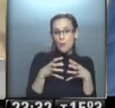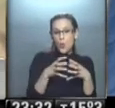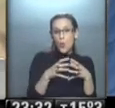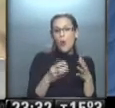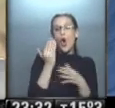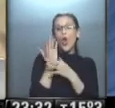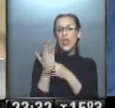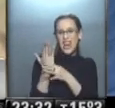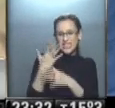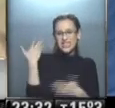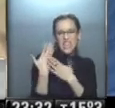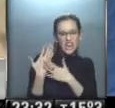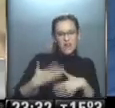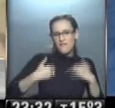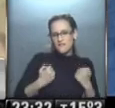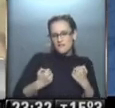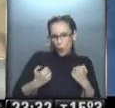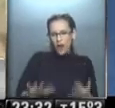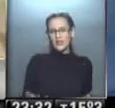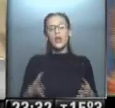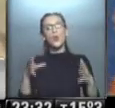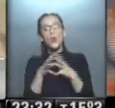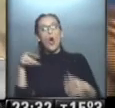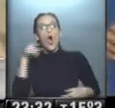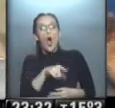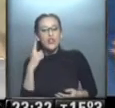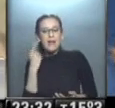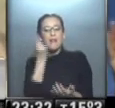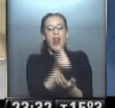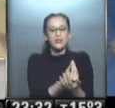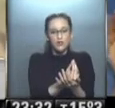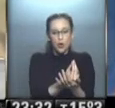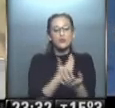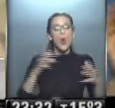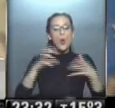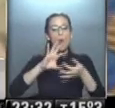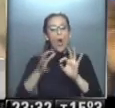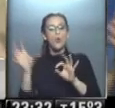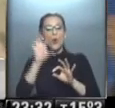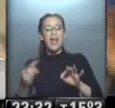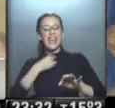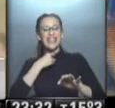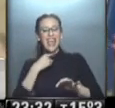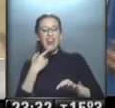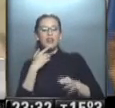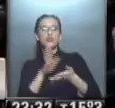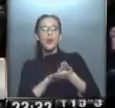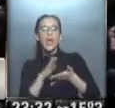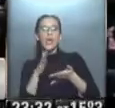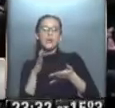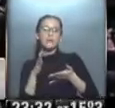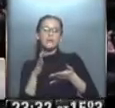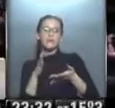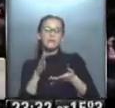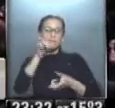de ultraderecha. Las políticas anti-inmigración y el cerrojo que la Unión Europea busca instalar para evitar el ingreso de ciudadanos